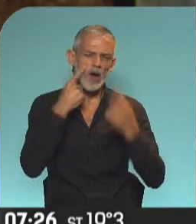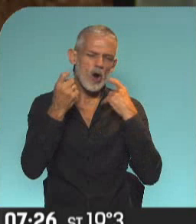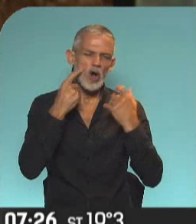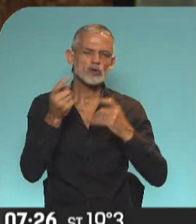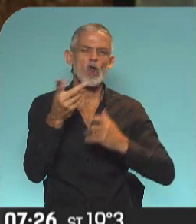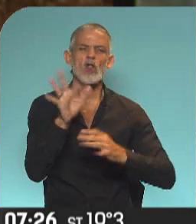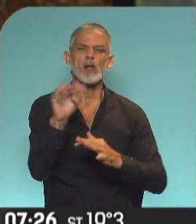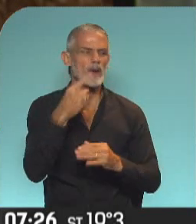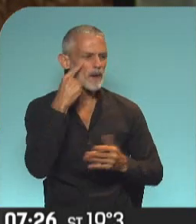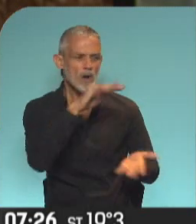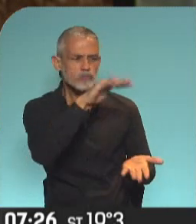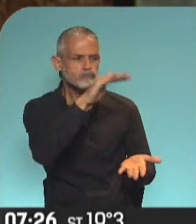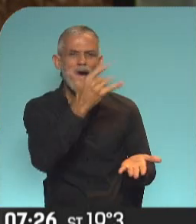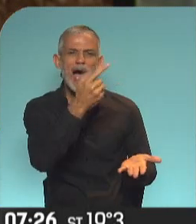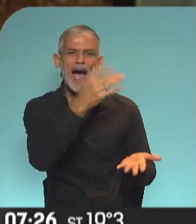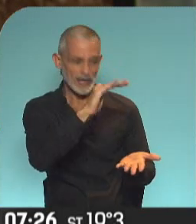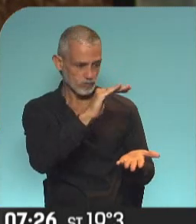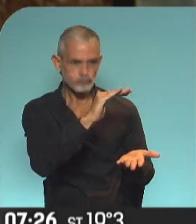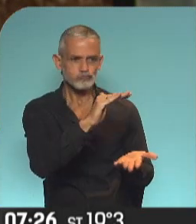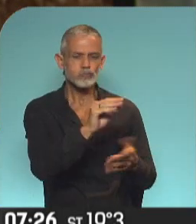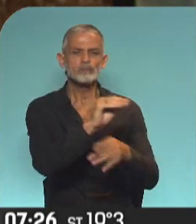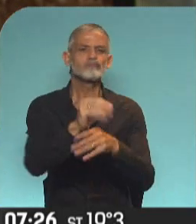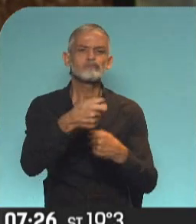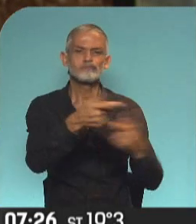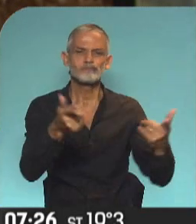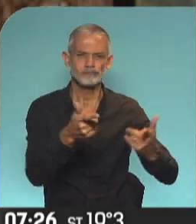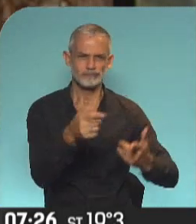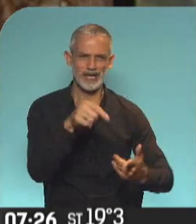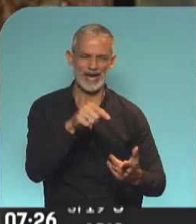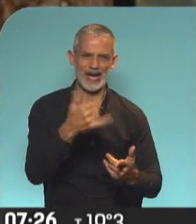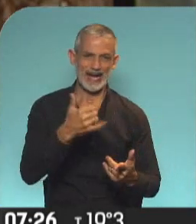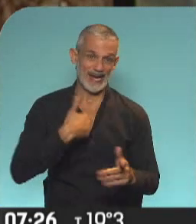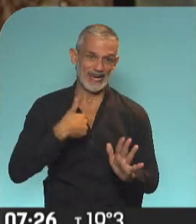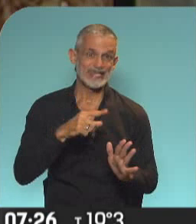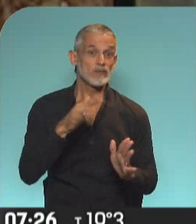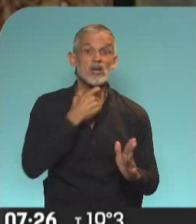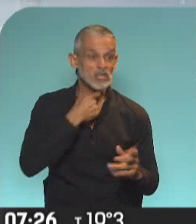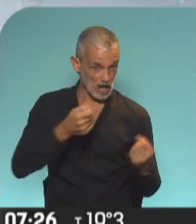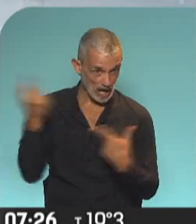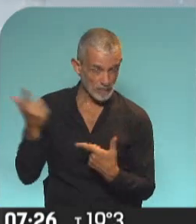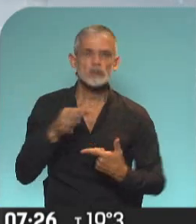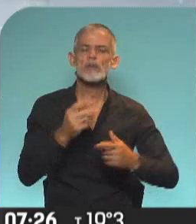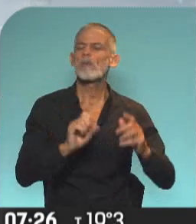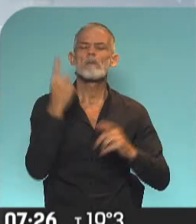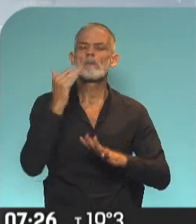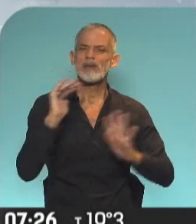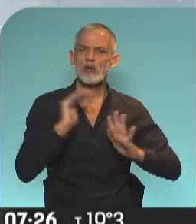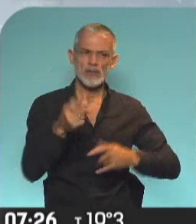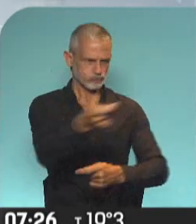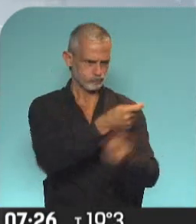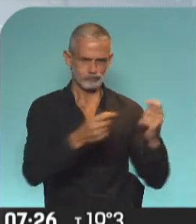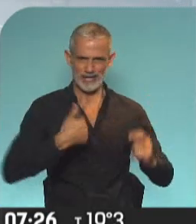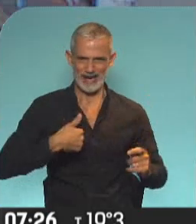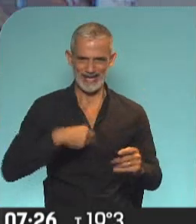queda de maíz puede abastecer al mercado interno, obviamente los que quieran exportarlo, pero que sí esté la prioridad de abastecer al mercado